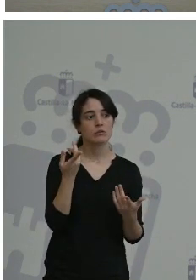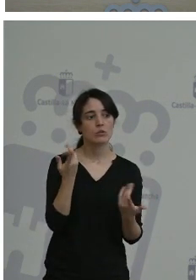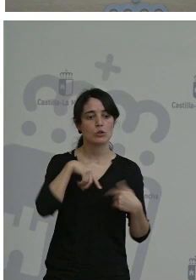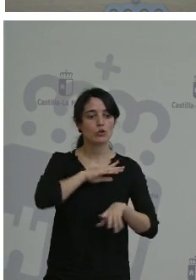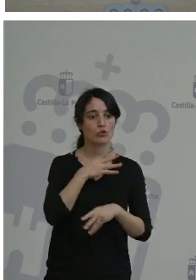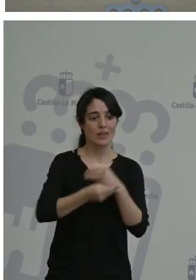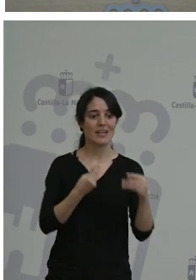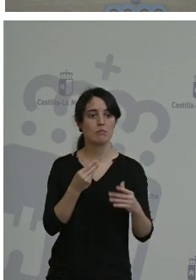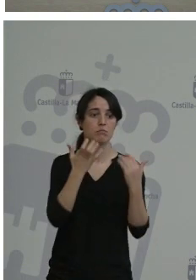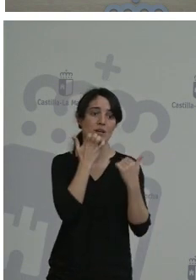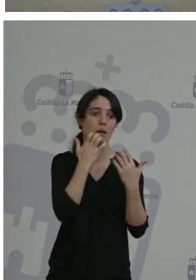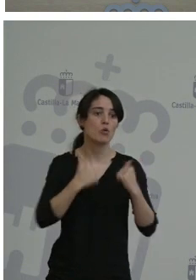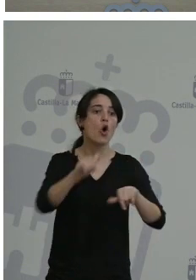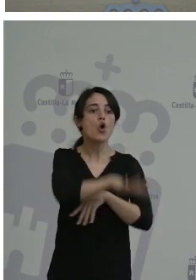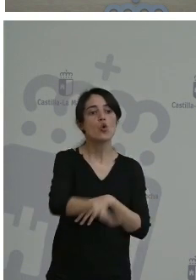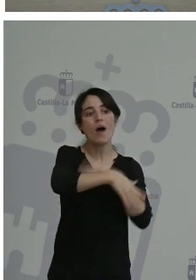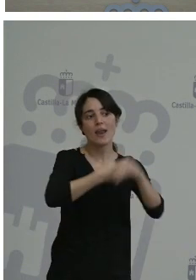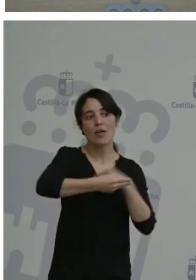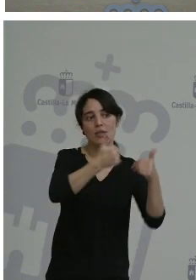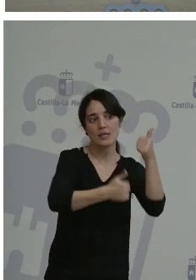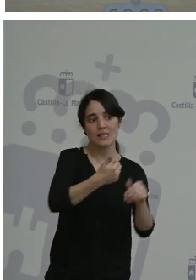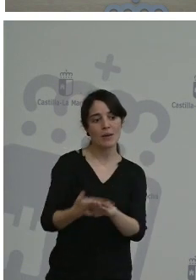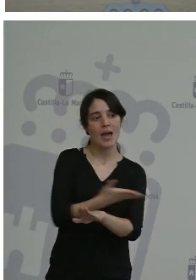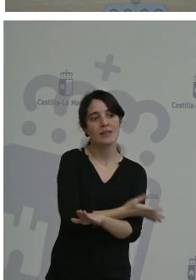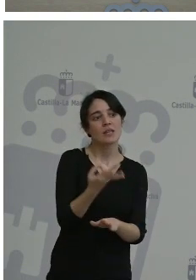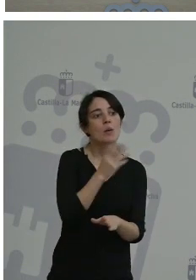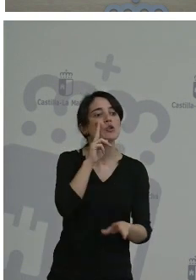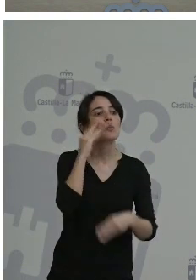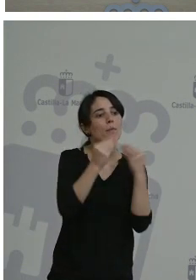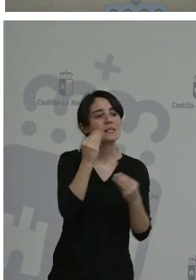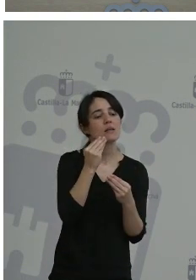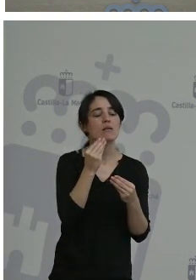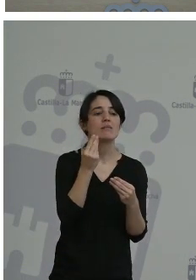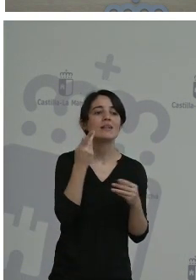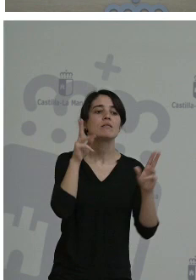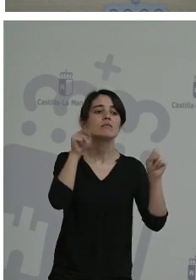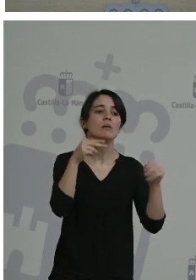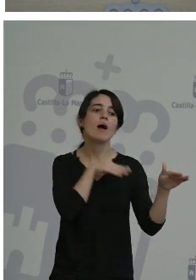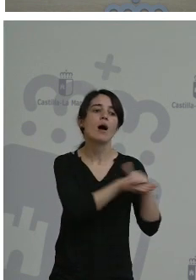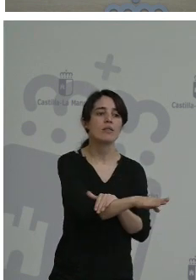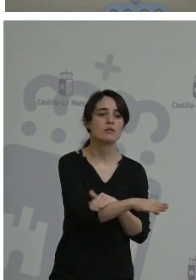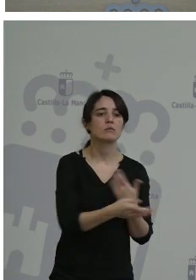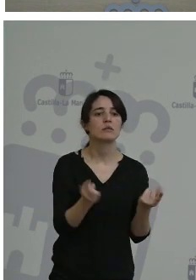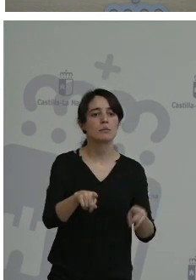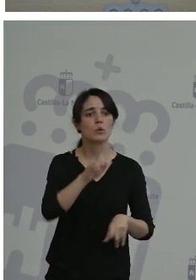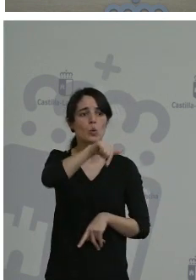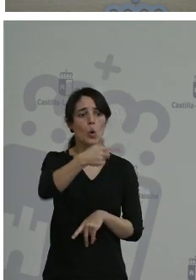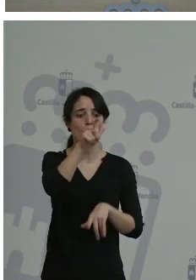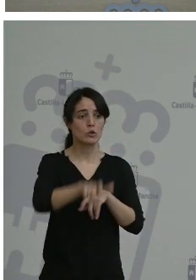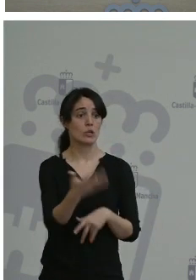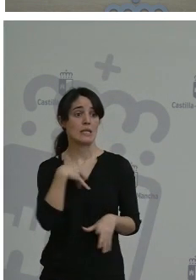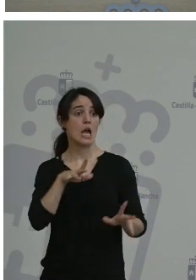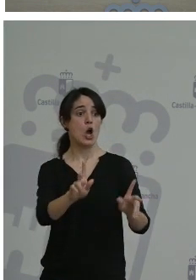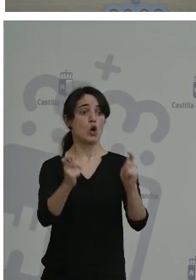examen y este tipo de cuestiones es importante tenerlo en cuenta. Y algunas cuestiones también cuando la persona se incorpora como